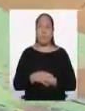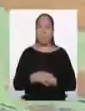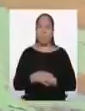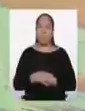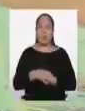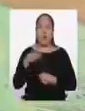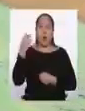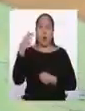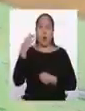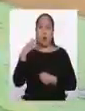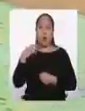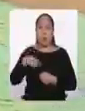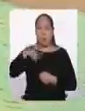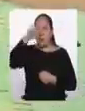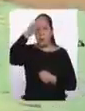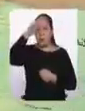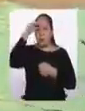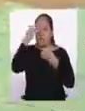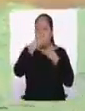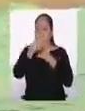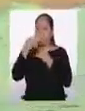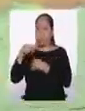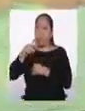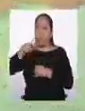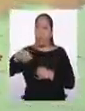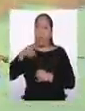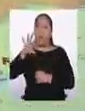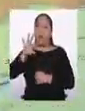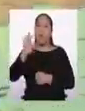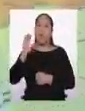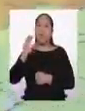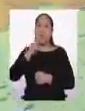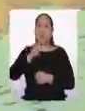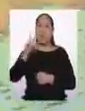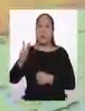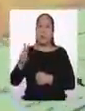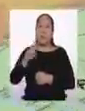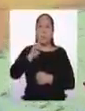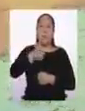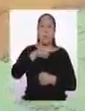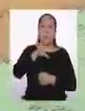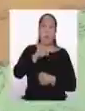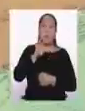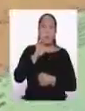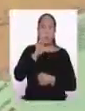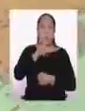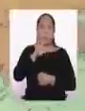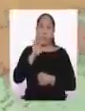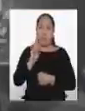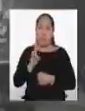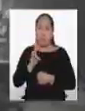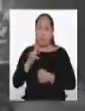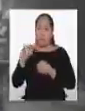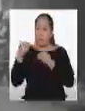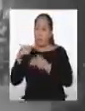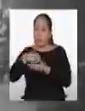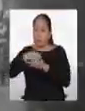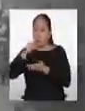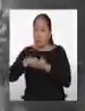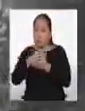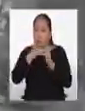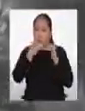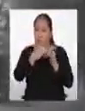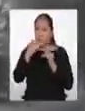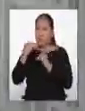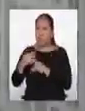Con Colombia, el Perú definió los límites entre 1922 y 1927, en paralelo con la